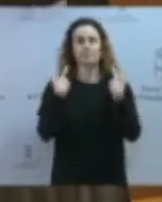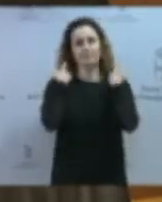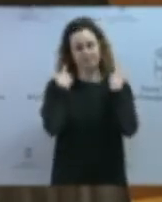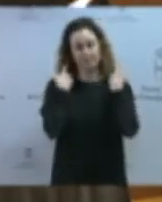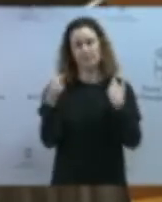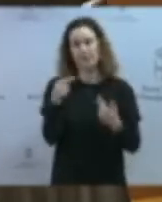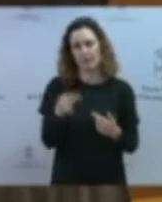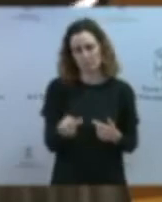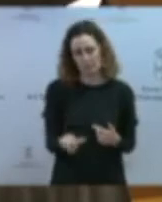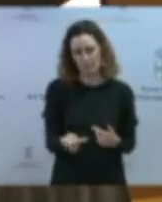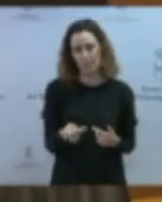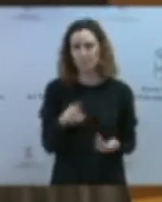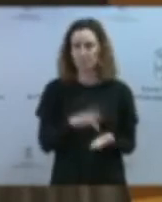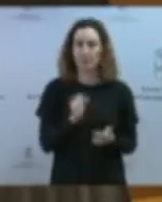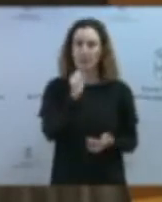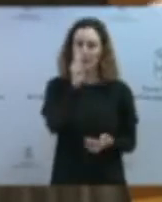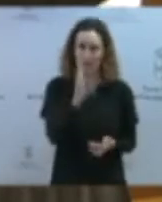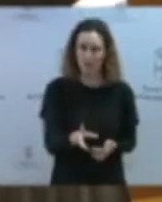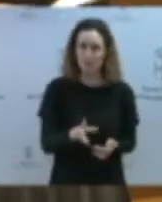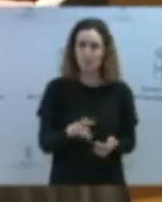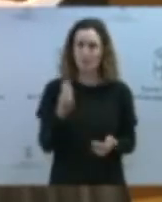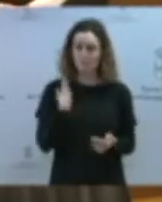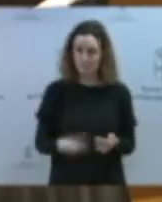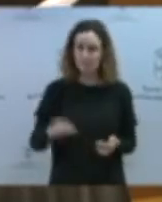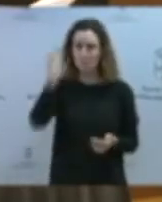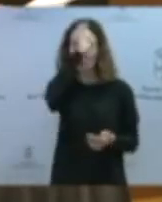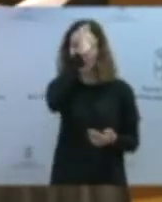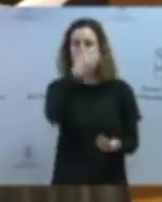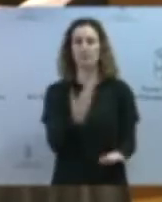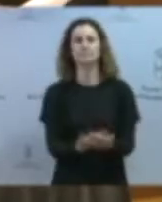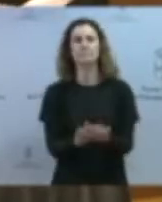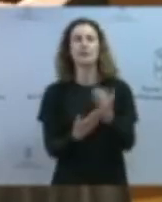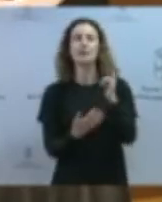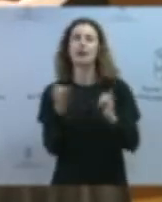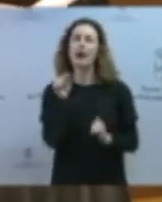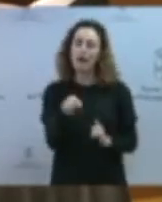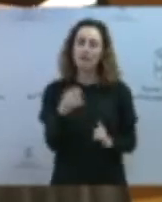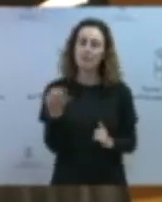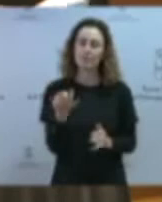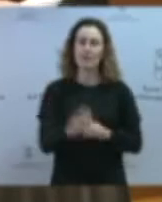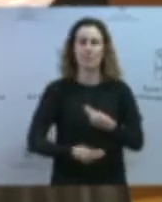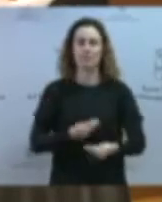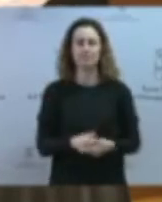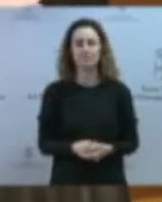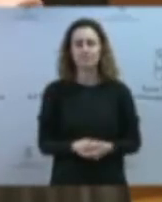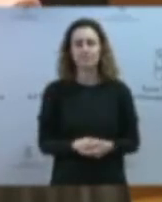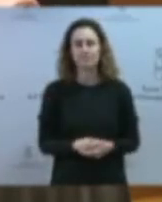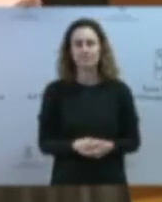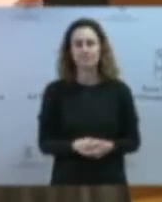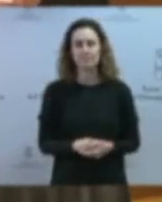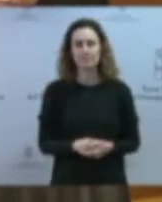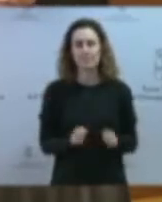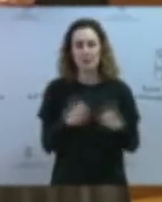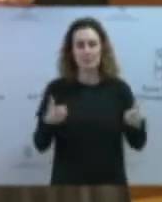es lo que dice la investigación científica, eso es donde tenemos que actuar. También nos parece necesario incrementar el personal de apoyo, orientadores, maestros de